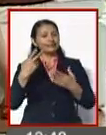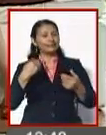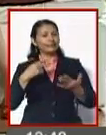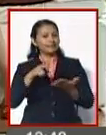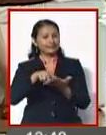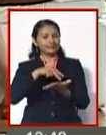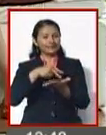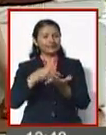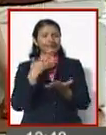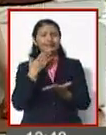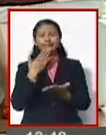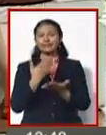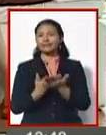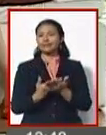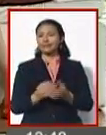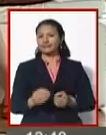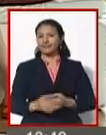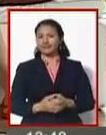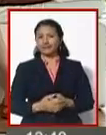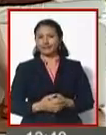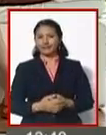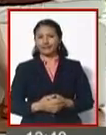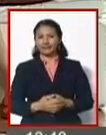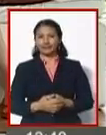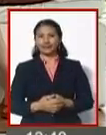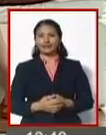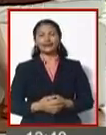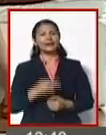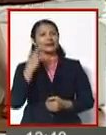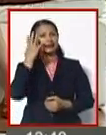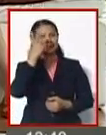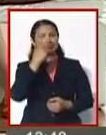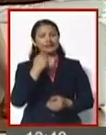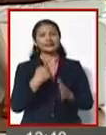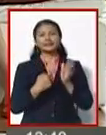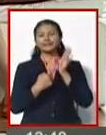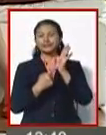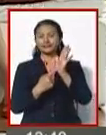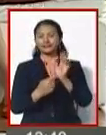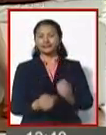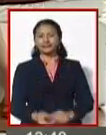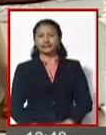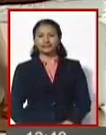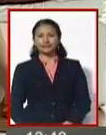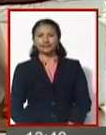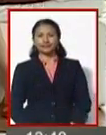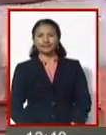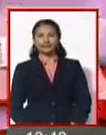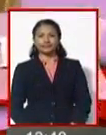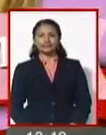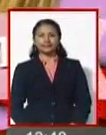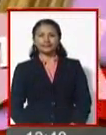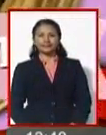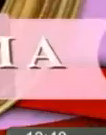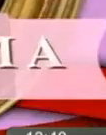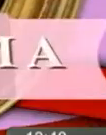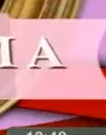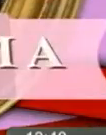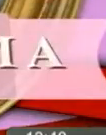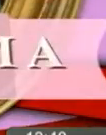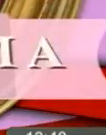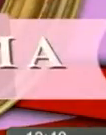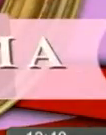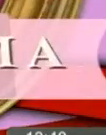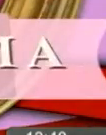las mamás. Qué bien, me alegra mucho. Un mariachi también. Muy bonito la pasaron. Queremos ver, a continuación se las presentamos. Verónica,